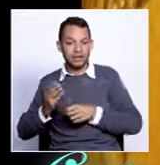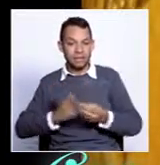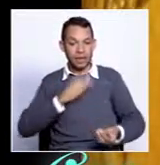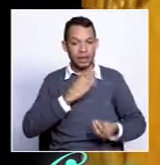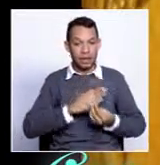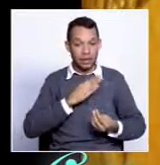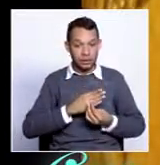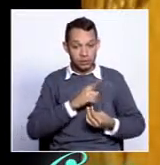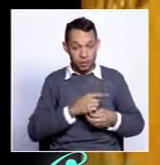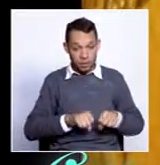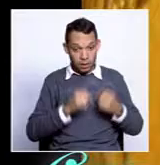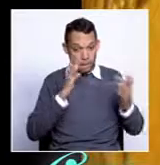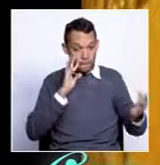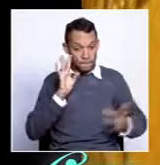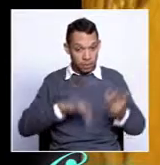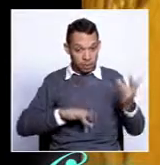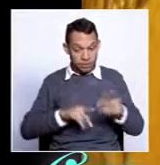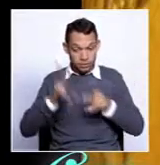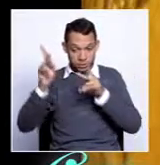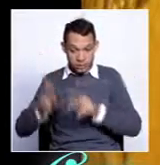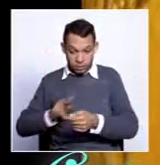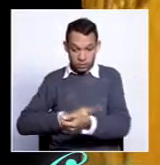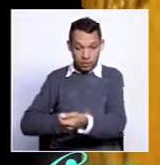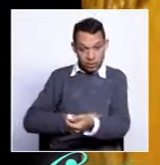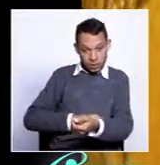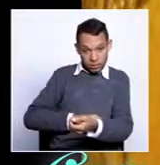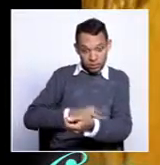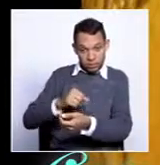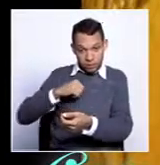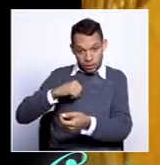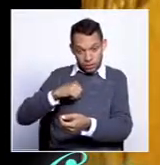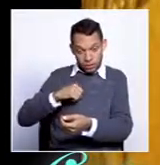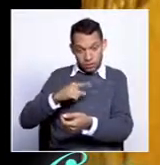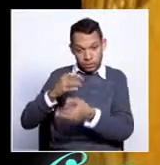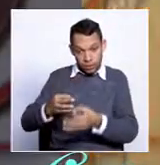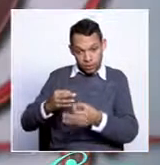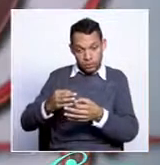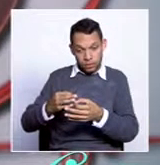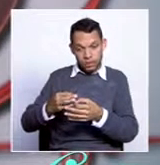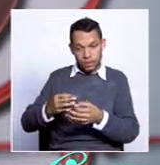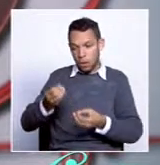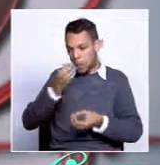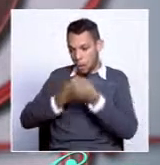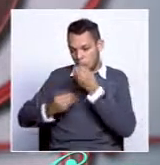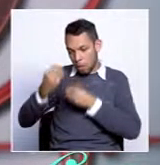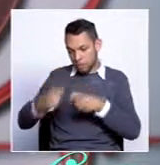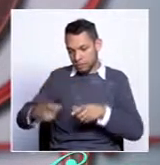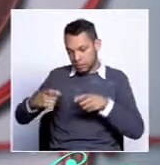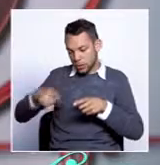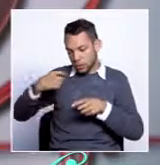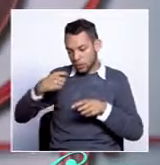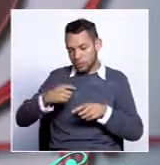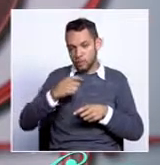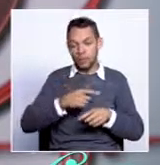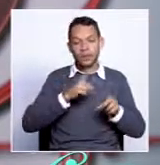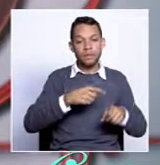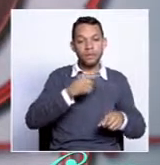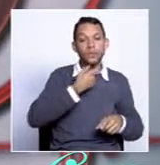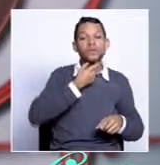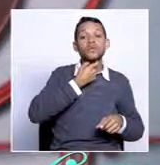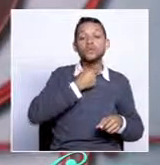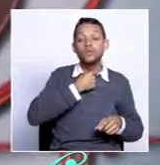paciente con un daño renal o un paciente diabético en el almuerzo tomé sobremesa en estos